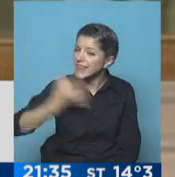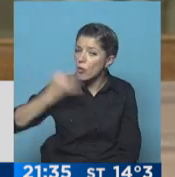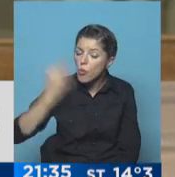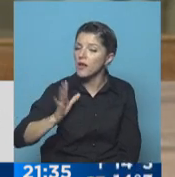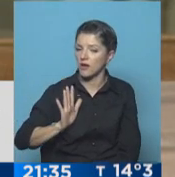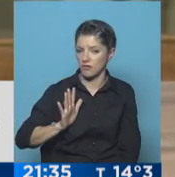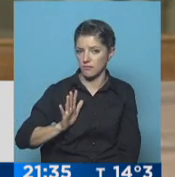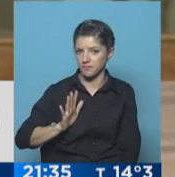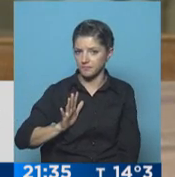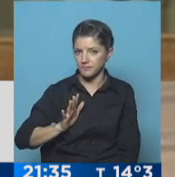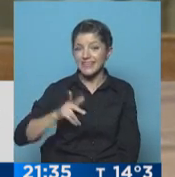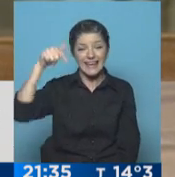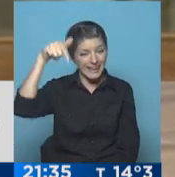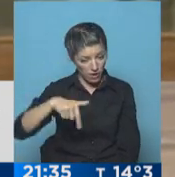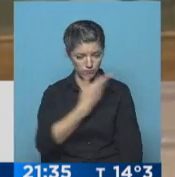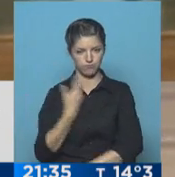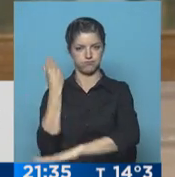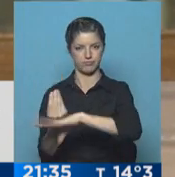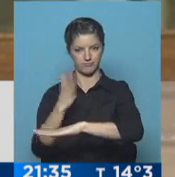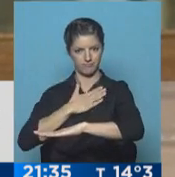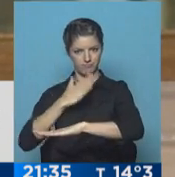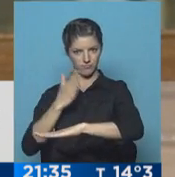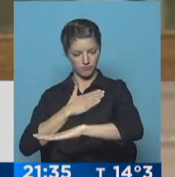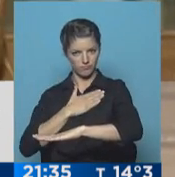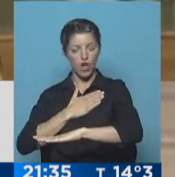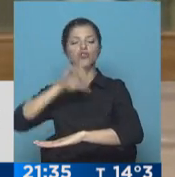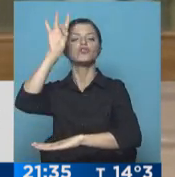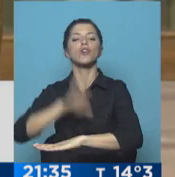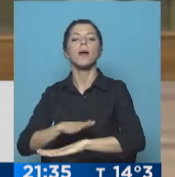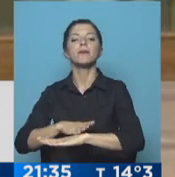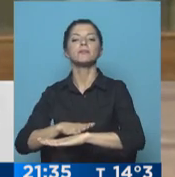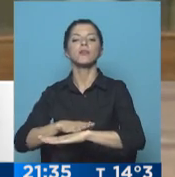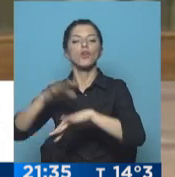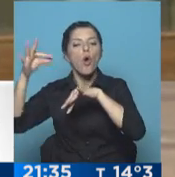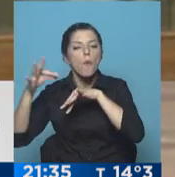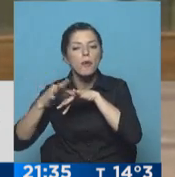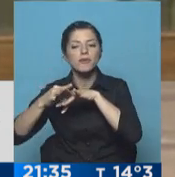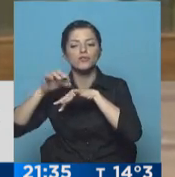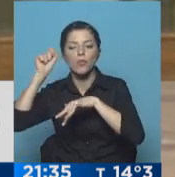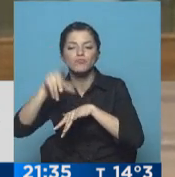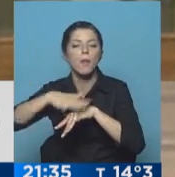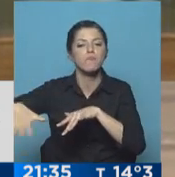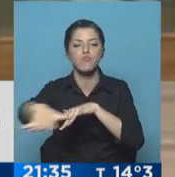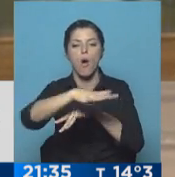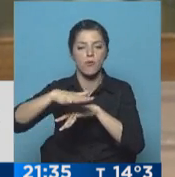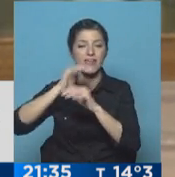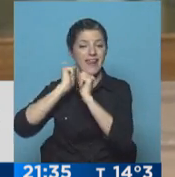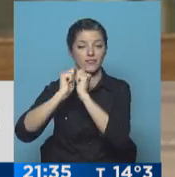les puedo asegurar que esta presidenta solamente tiene compromisos con su pueblo y con la